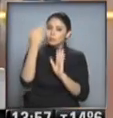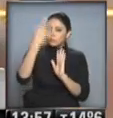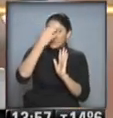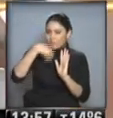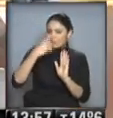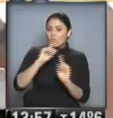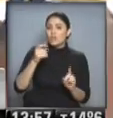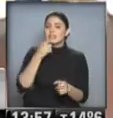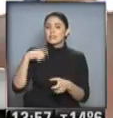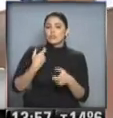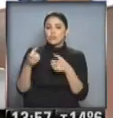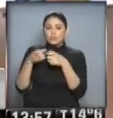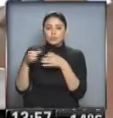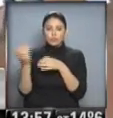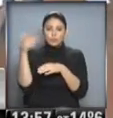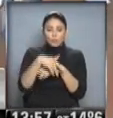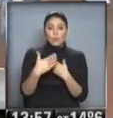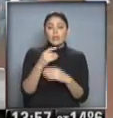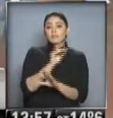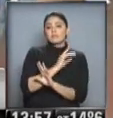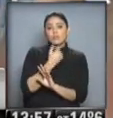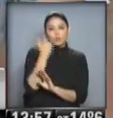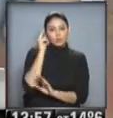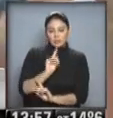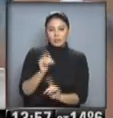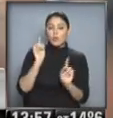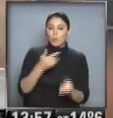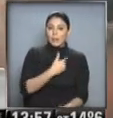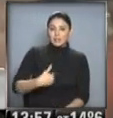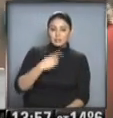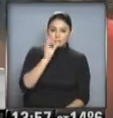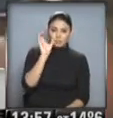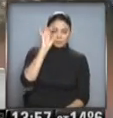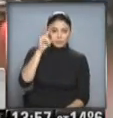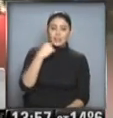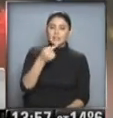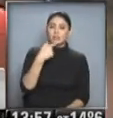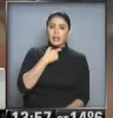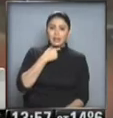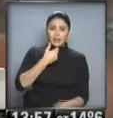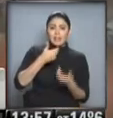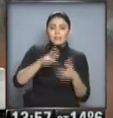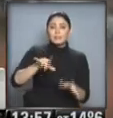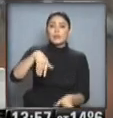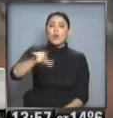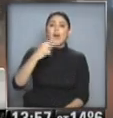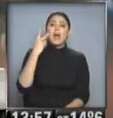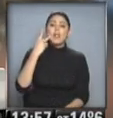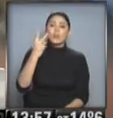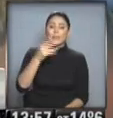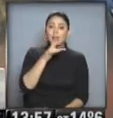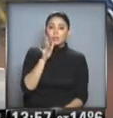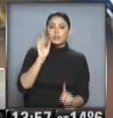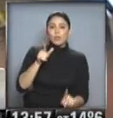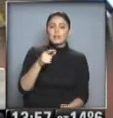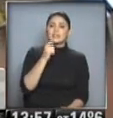van a poder ir los socios. Lo cierto es que el cantero dijo que piensa irse de Independiente en 2014, pero con el rojo